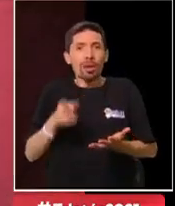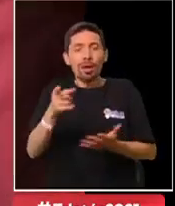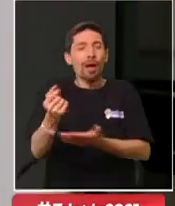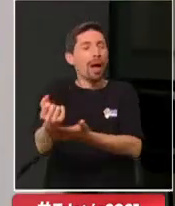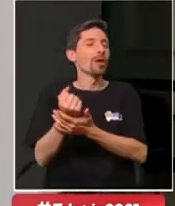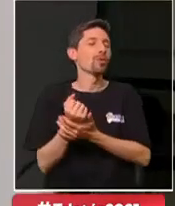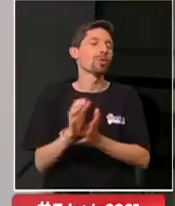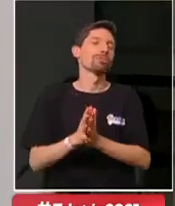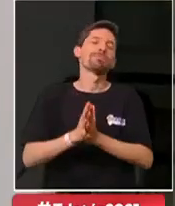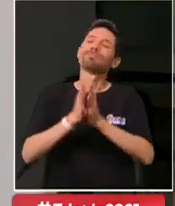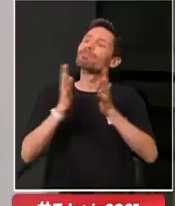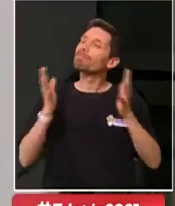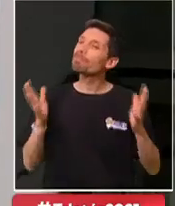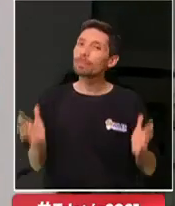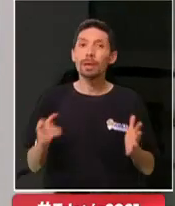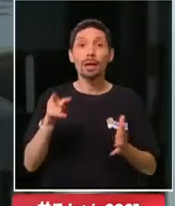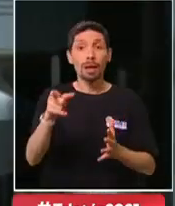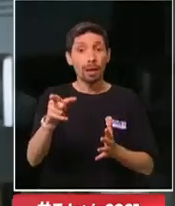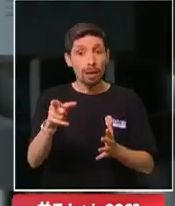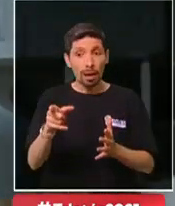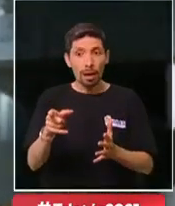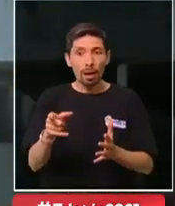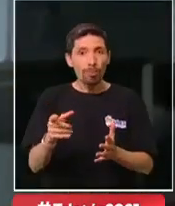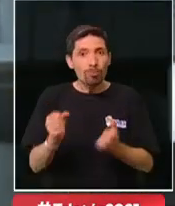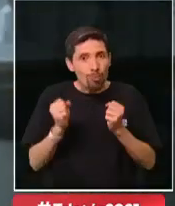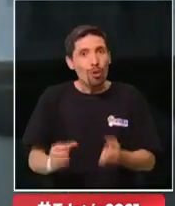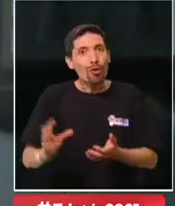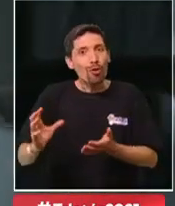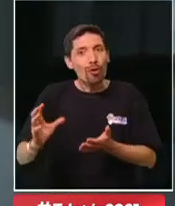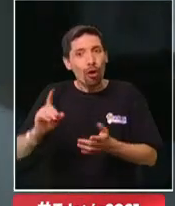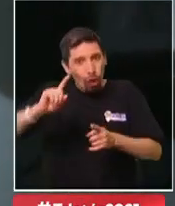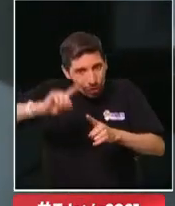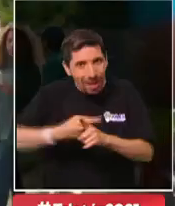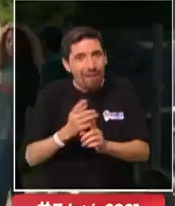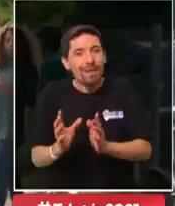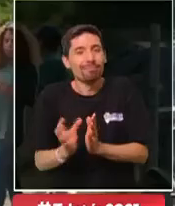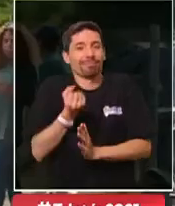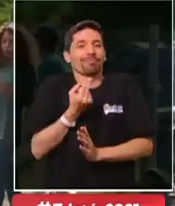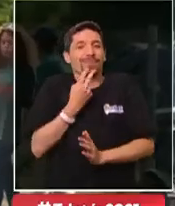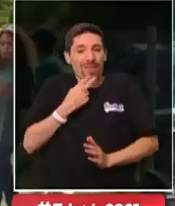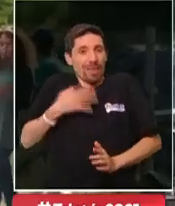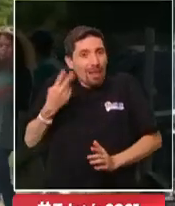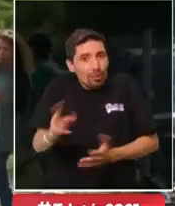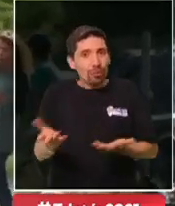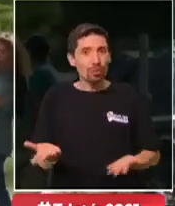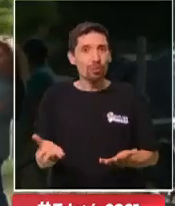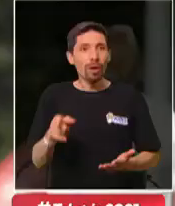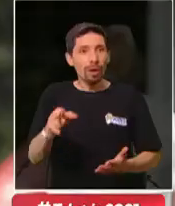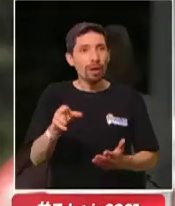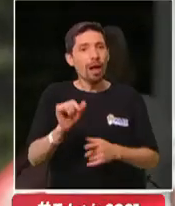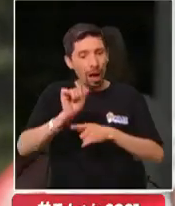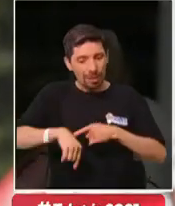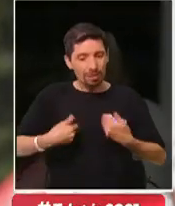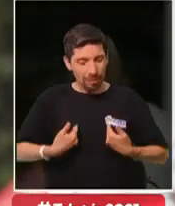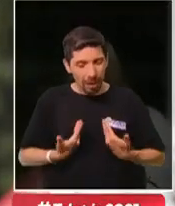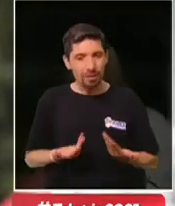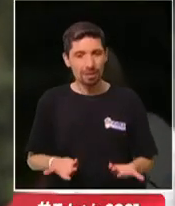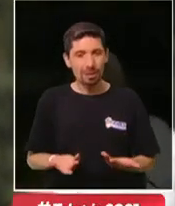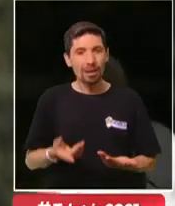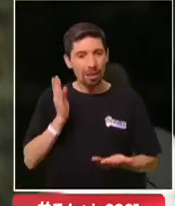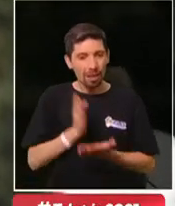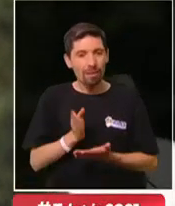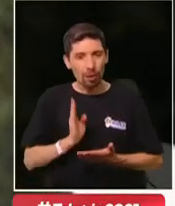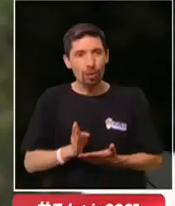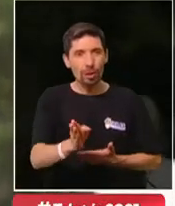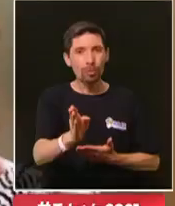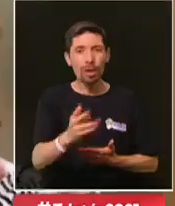porque ella pudo volver a retomar su vida. Y a aceptarse y a darse cuenta que uno tiene que continuar. Sonreírle a la